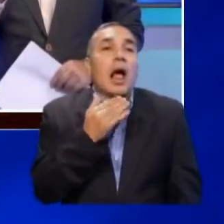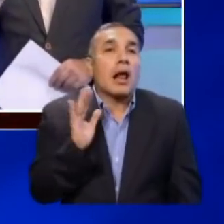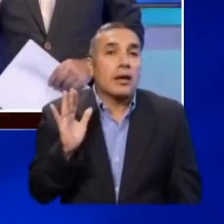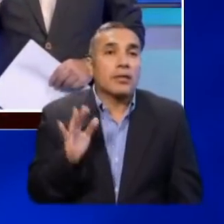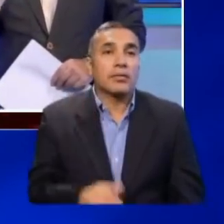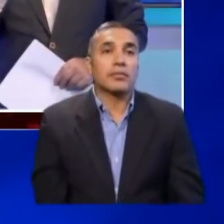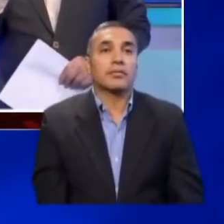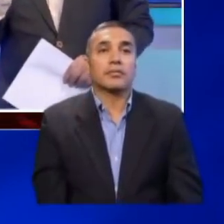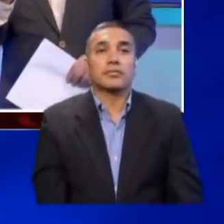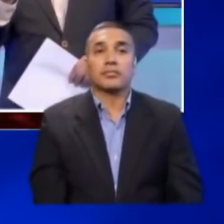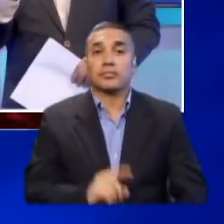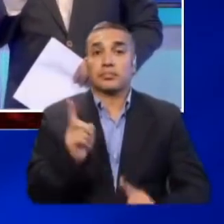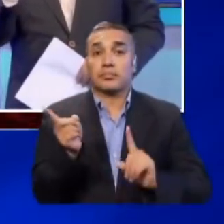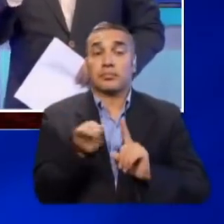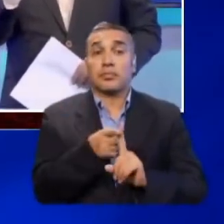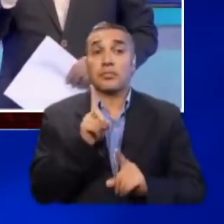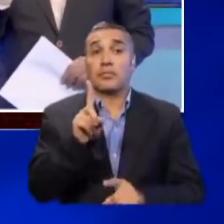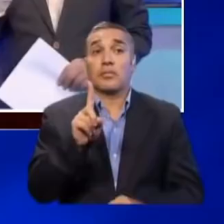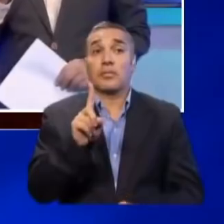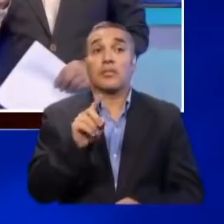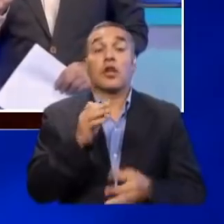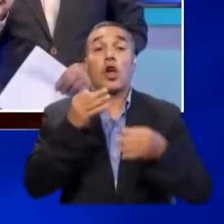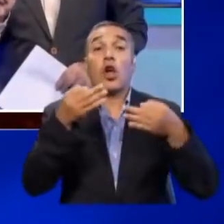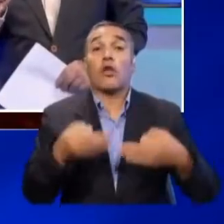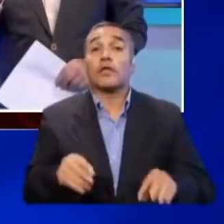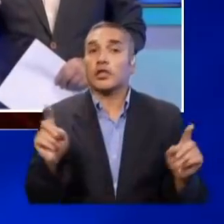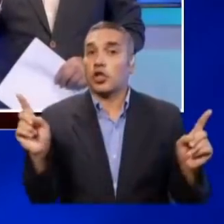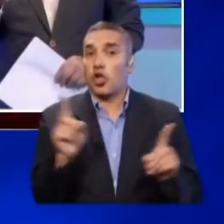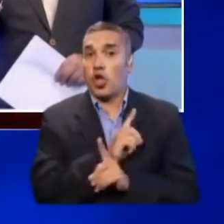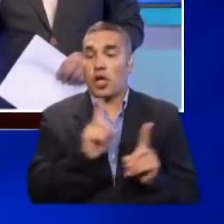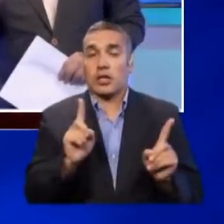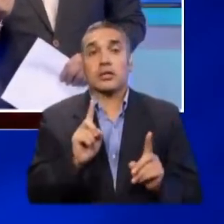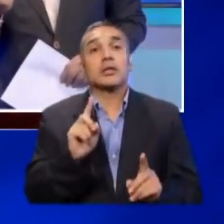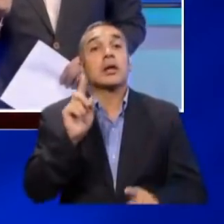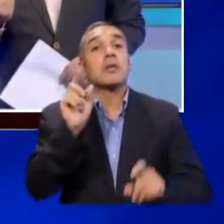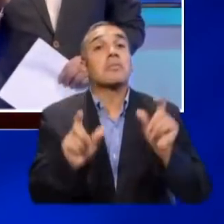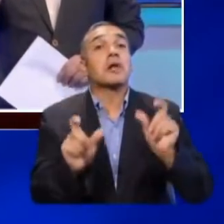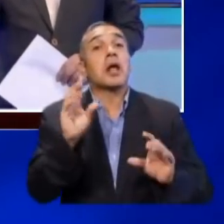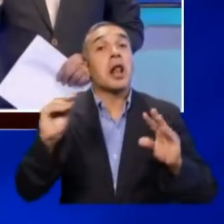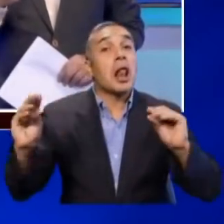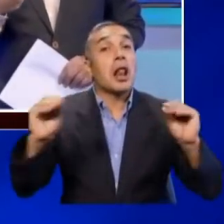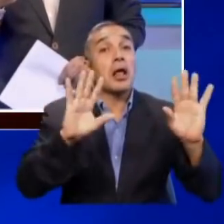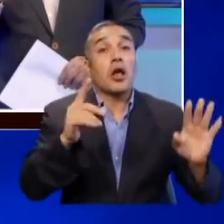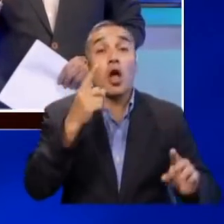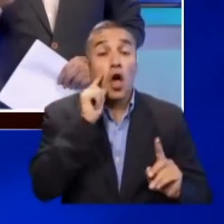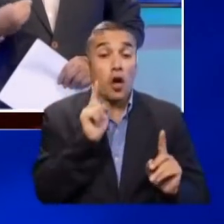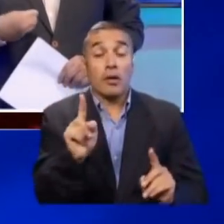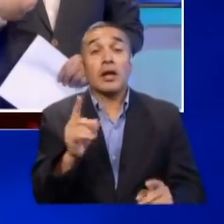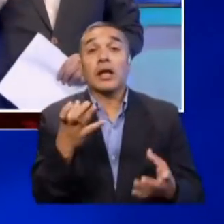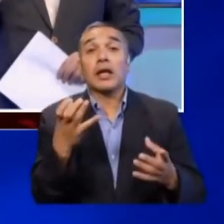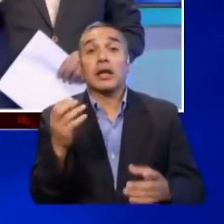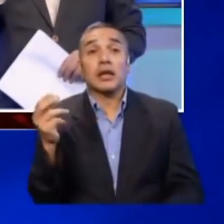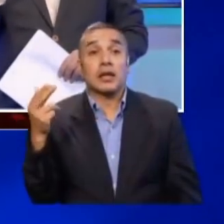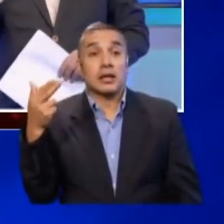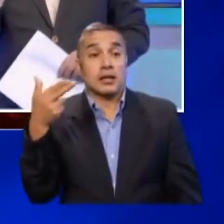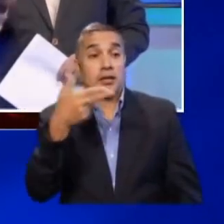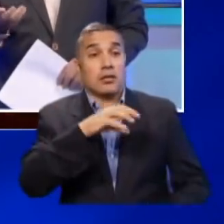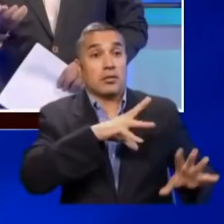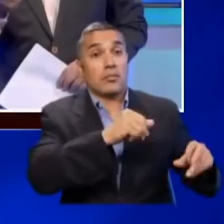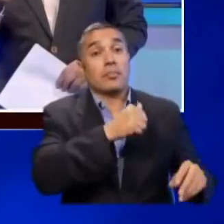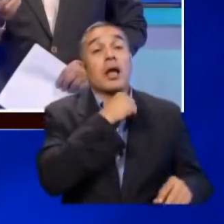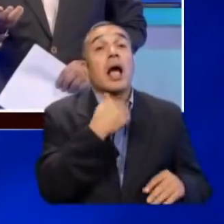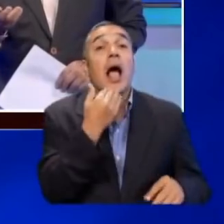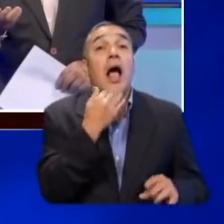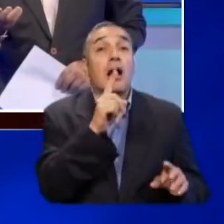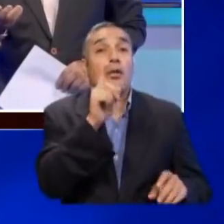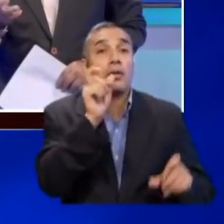en primera instancia esto no es una versión oficial se comenta de que este señor trató de robar algo